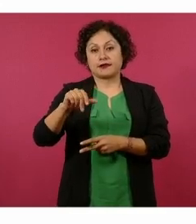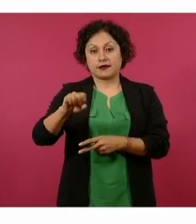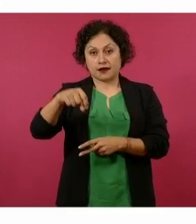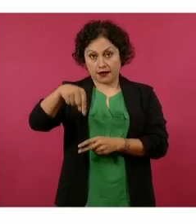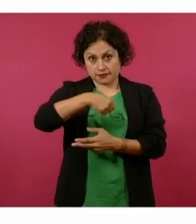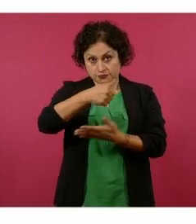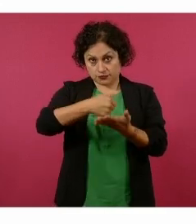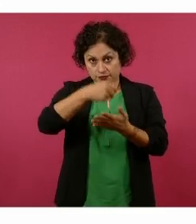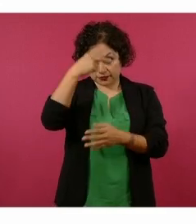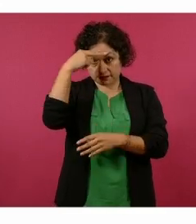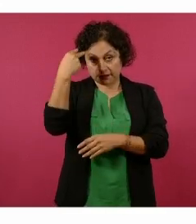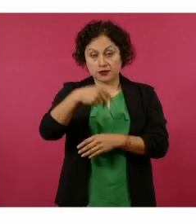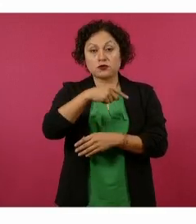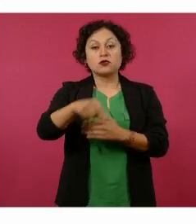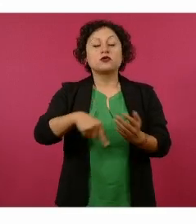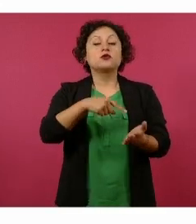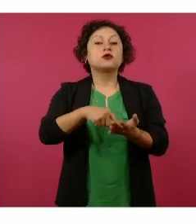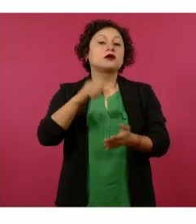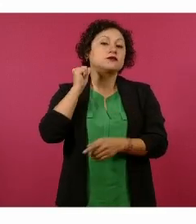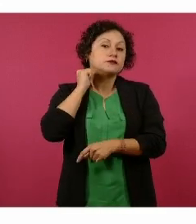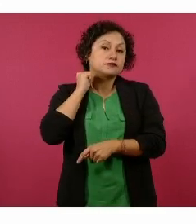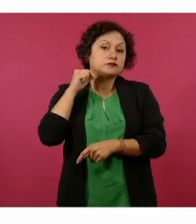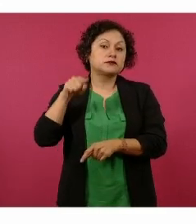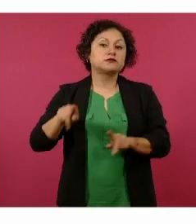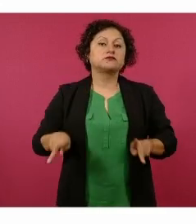Ciudad de México, con el litro en promedio a